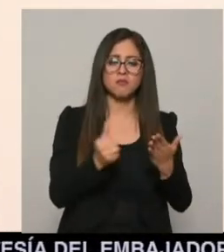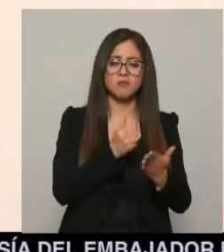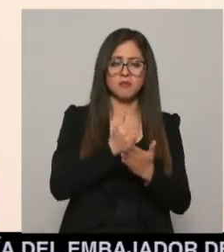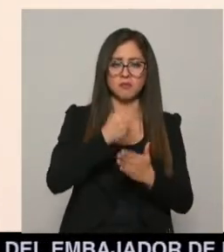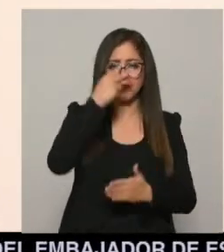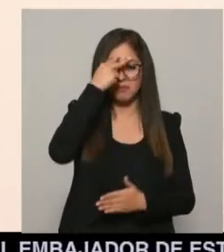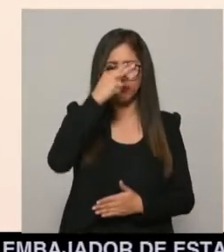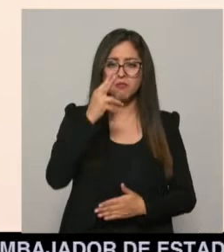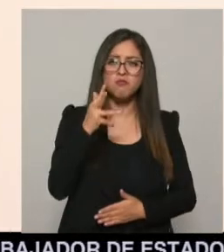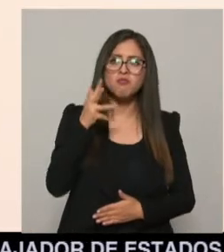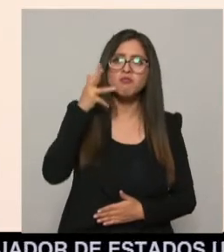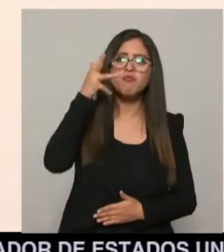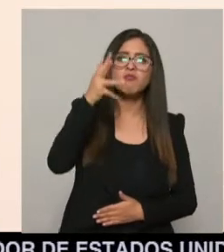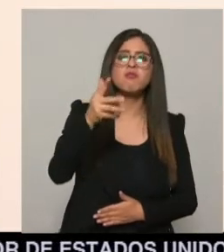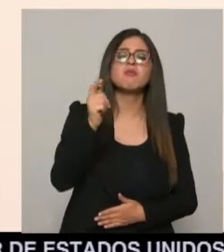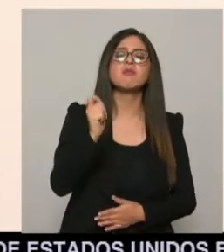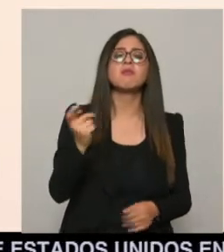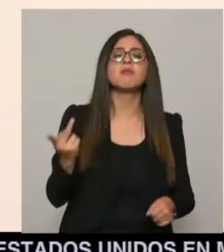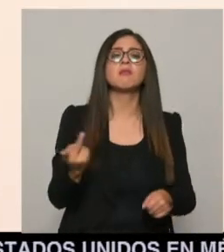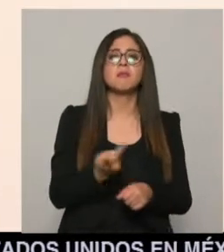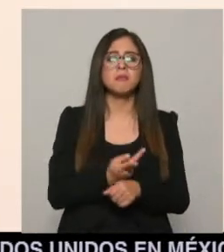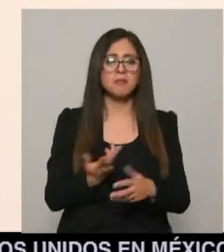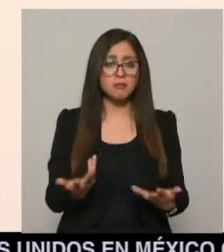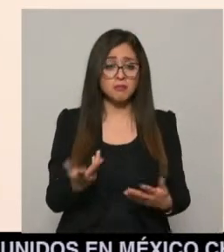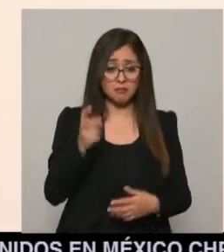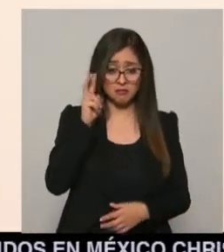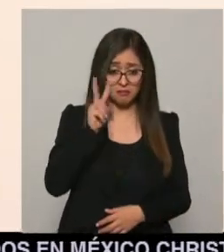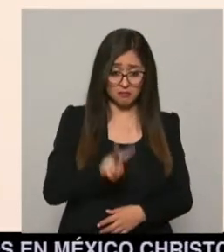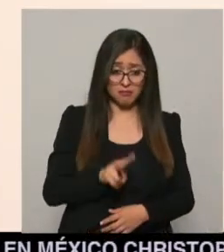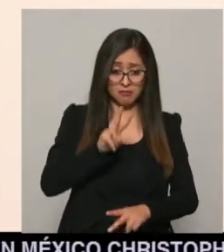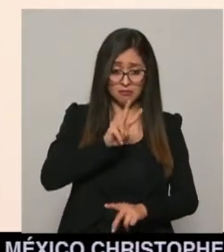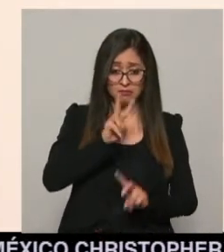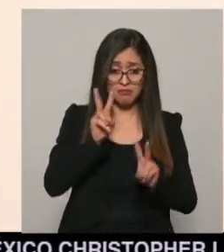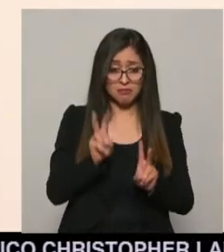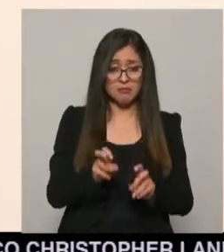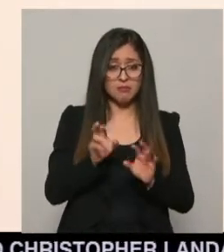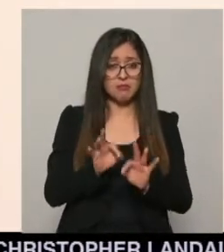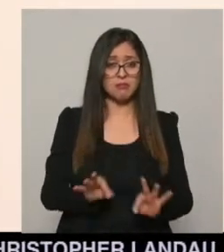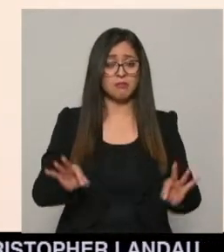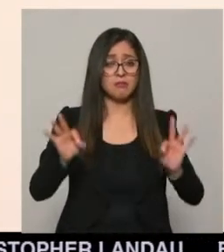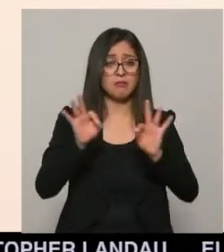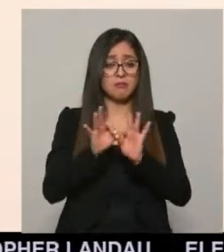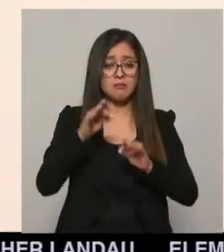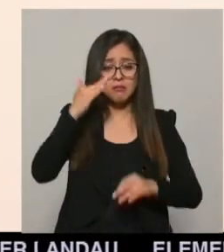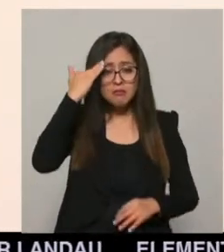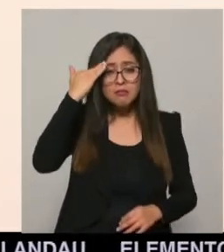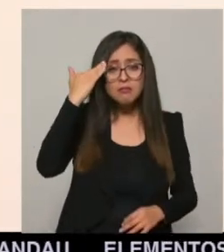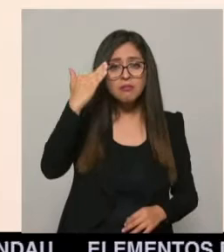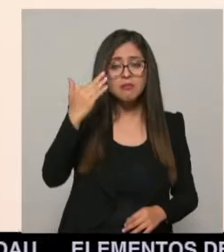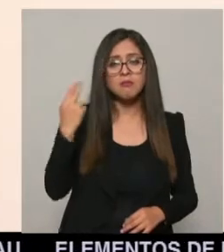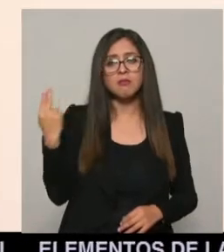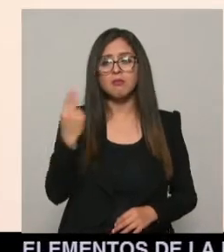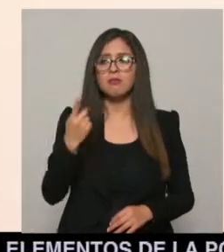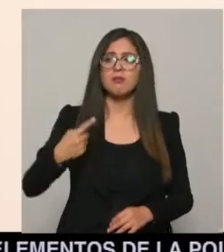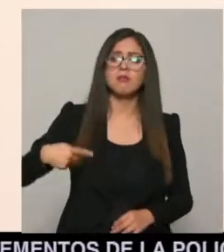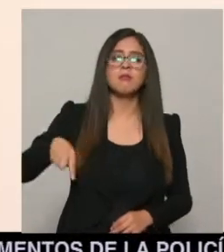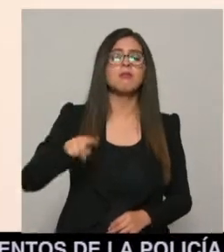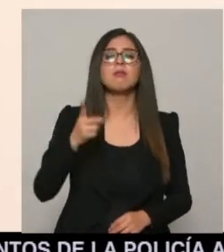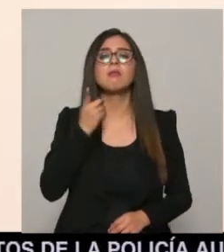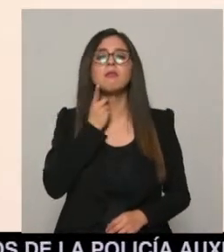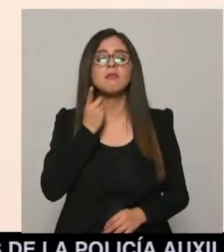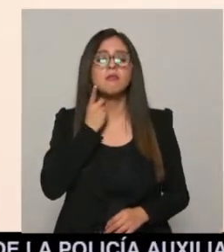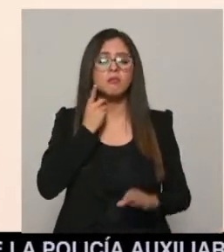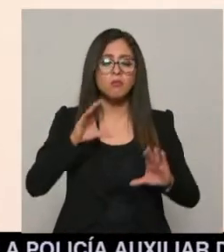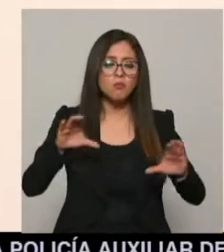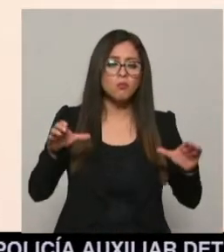viene. Porque pues estamos en tiempos complejos para la Ciudad de México que requieren pues que los diputados, las diputadas y